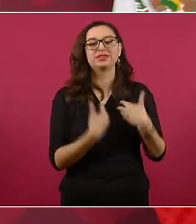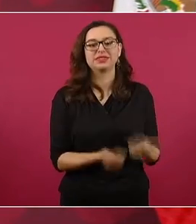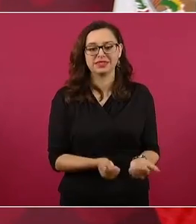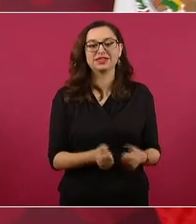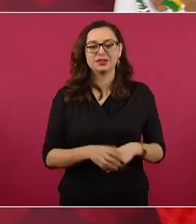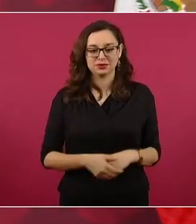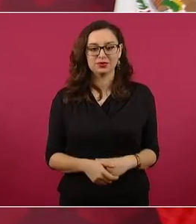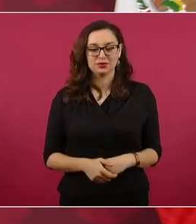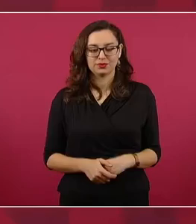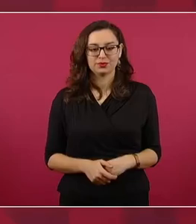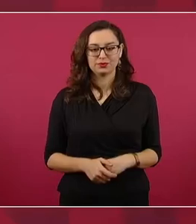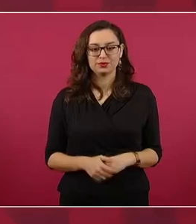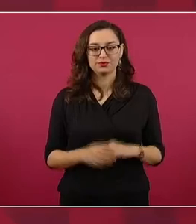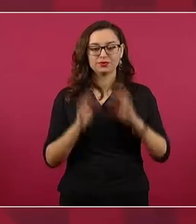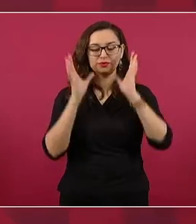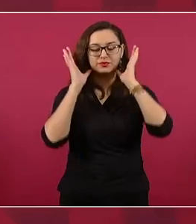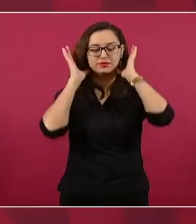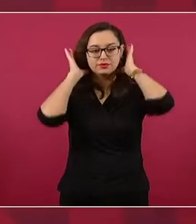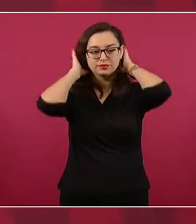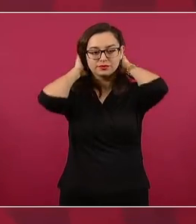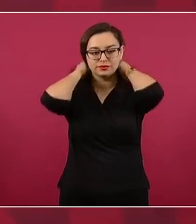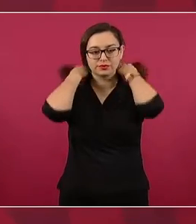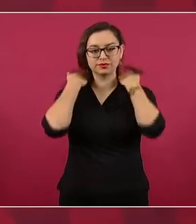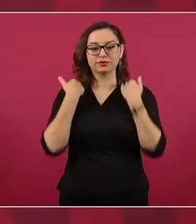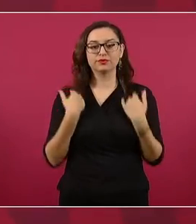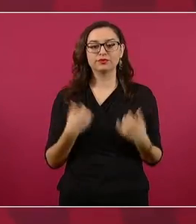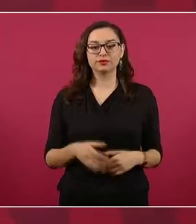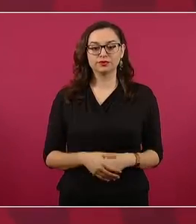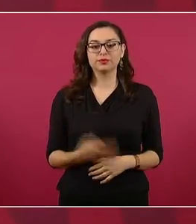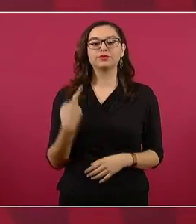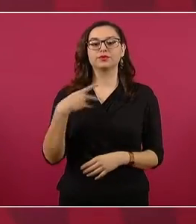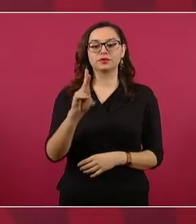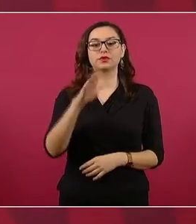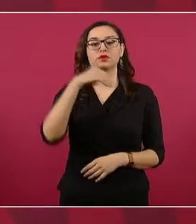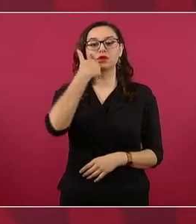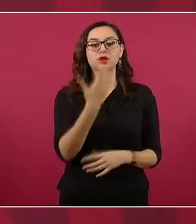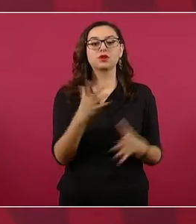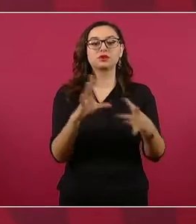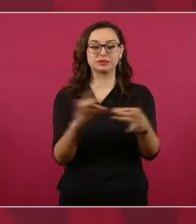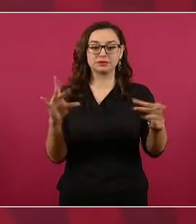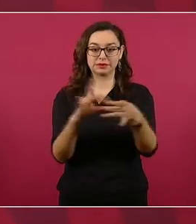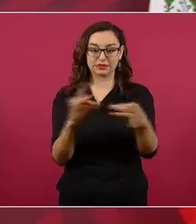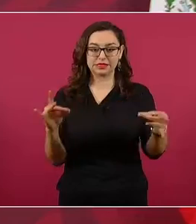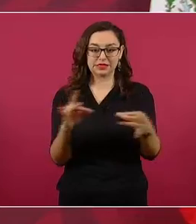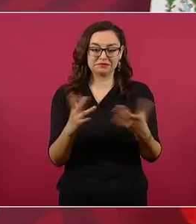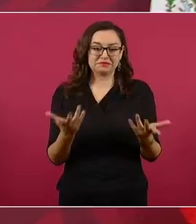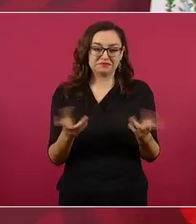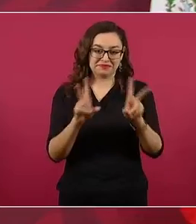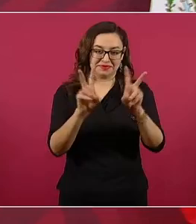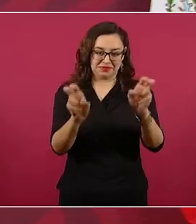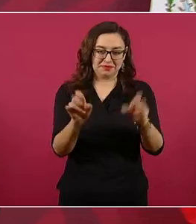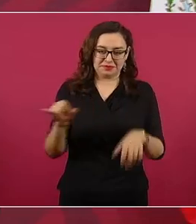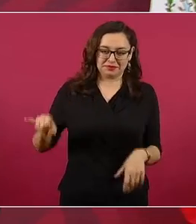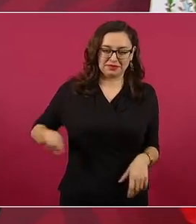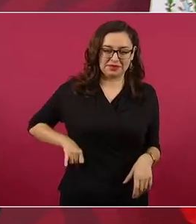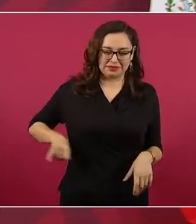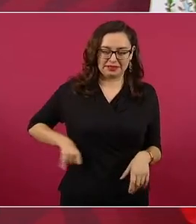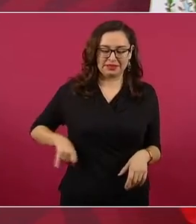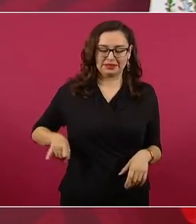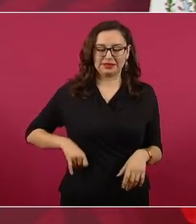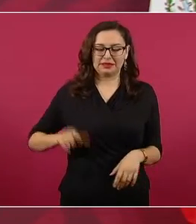a comentar algo que es interesante. Aprovecho también para que ya los trabajadores de la Comisión Federal de